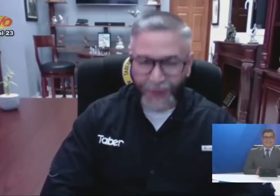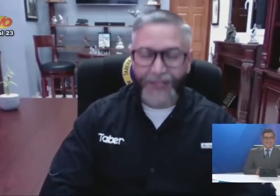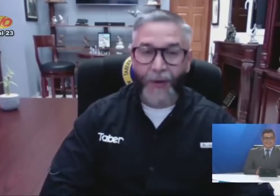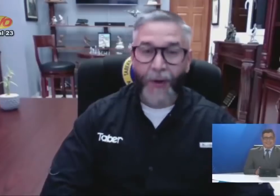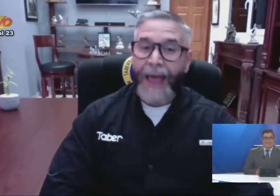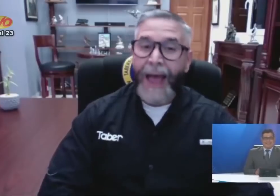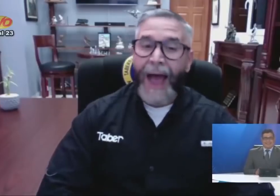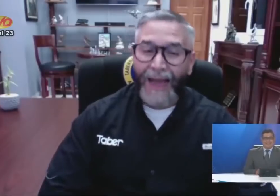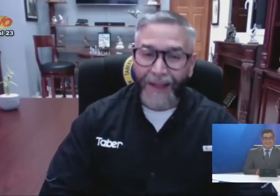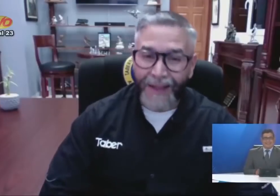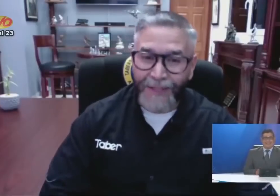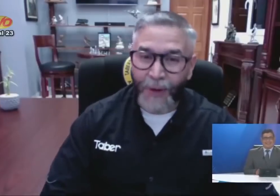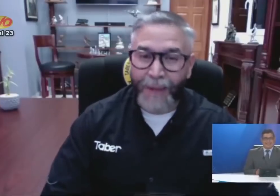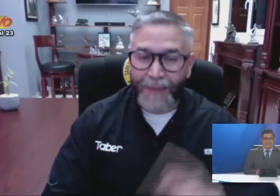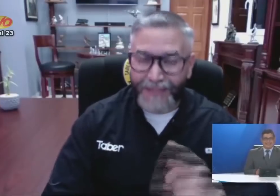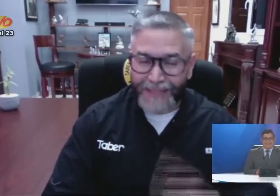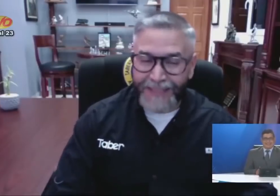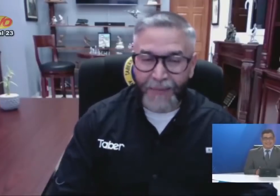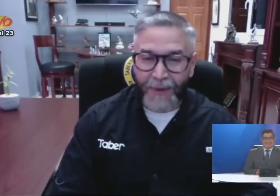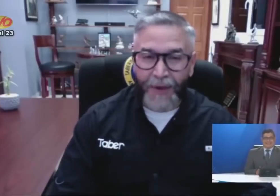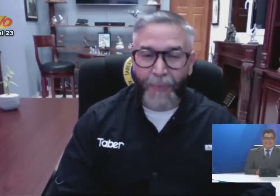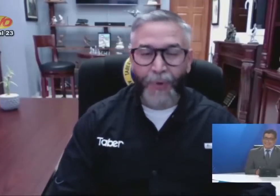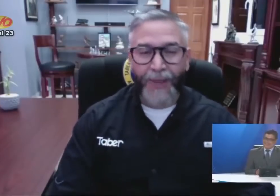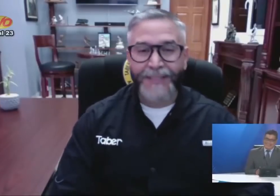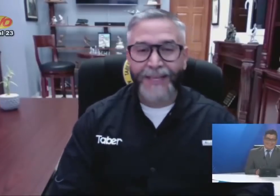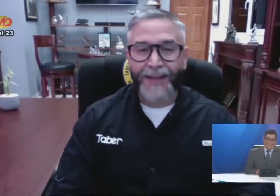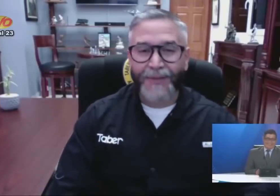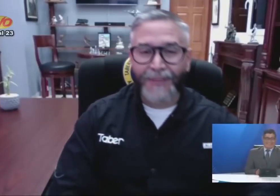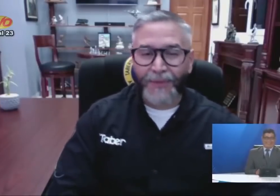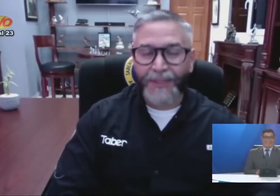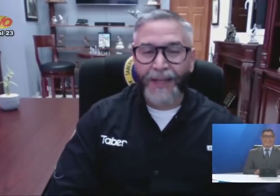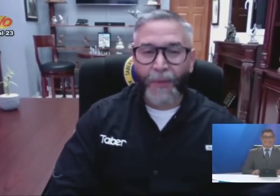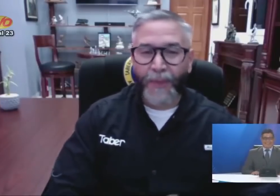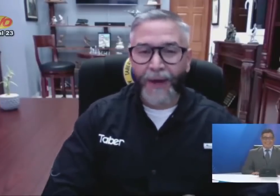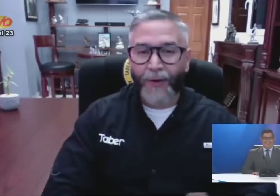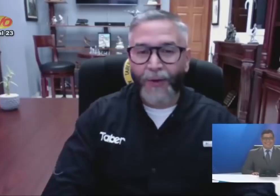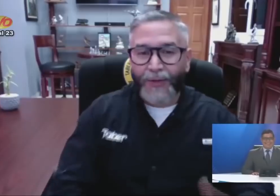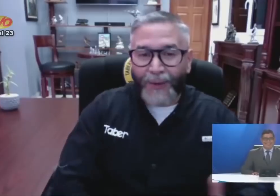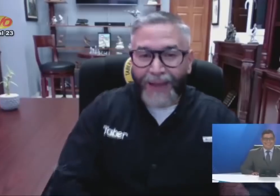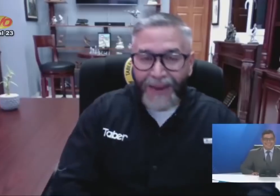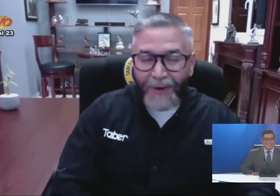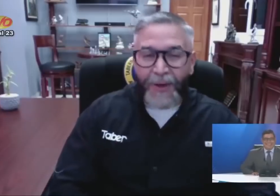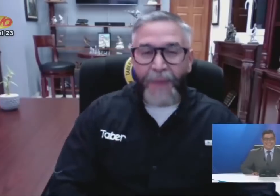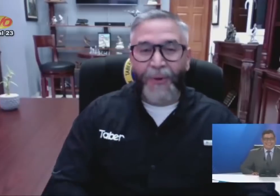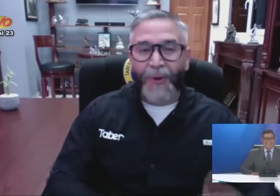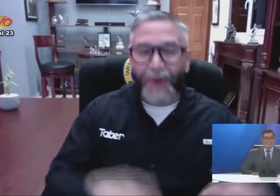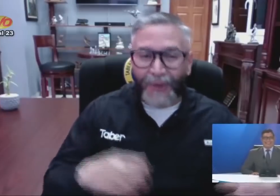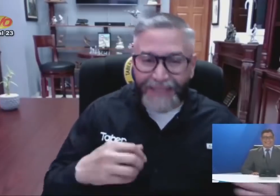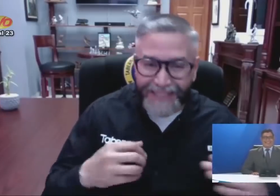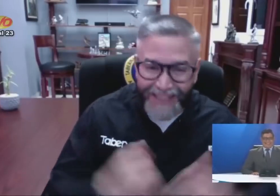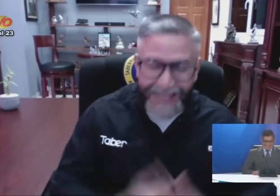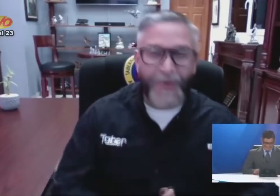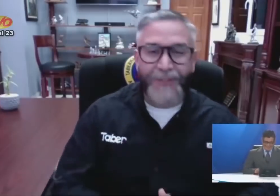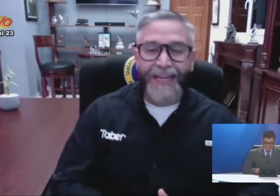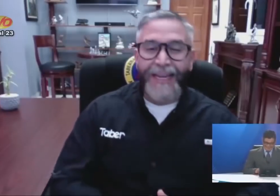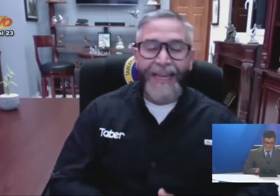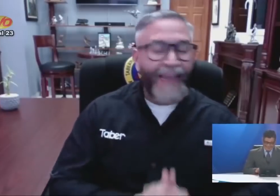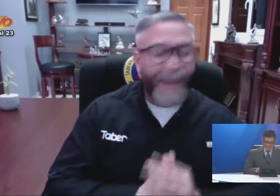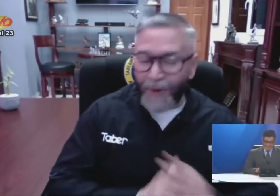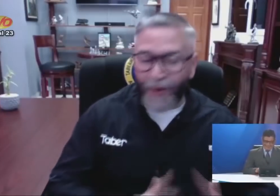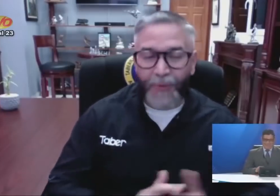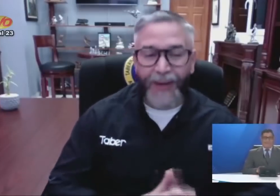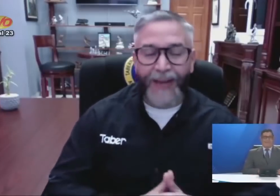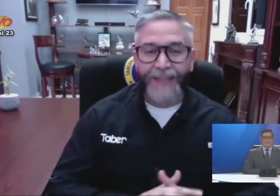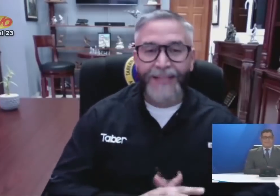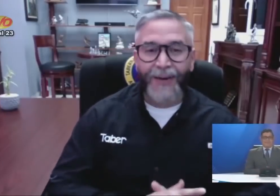solórzano agradezco la paciencia a mi amigo porque sí que nos hemos tirado que análogos todo el año pero allí coincidimos y